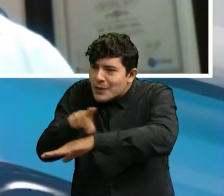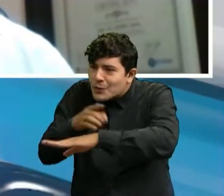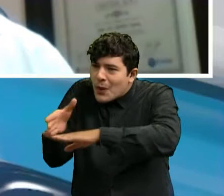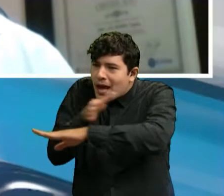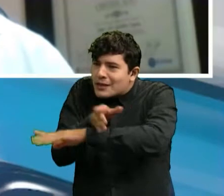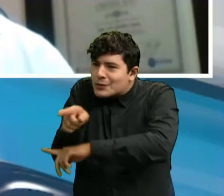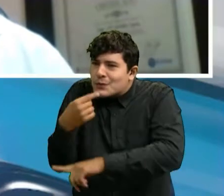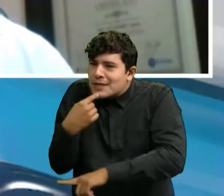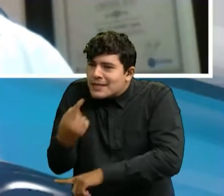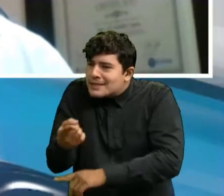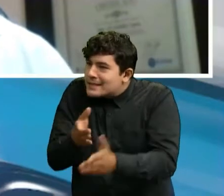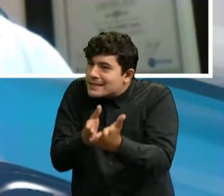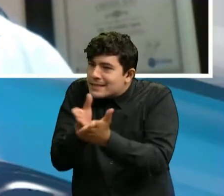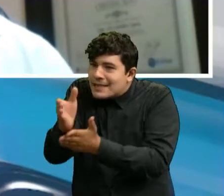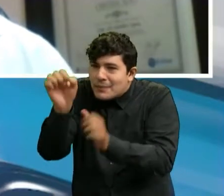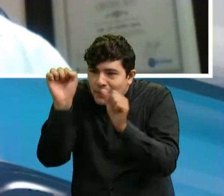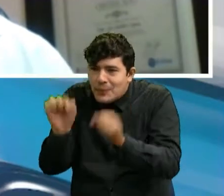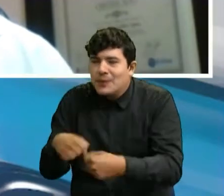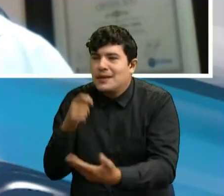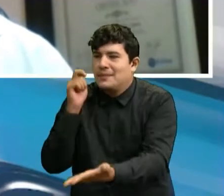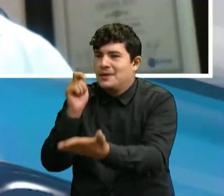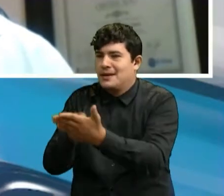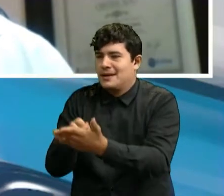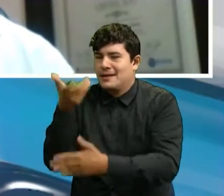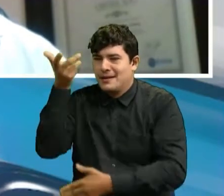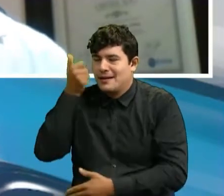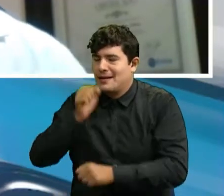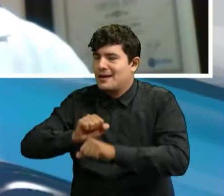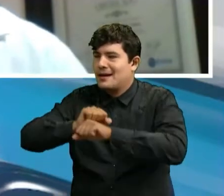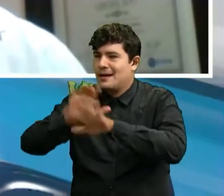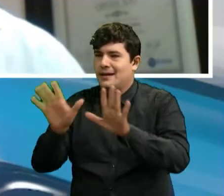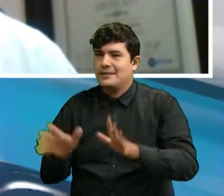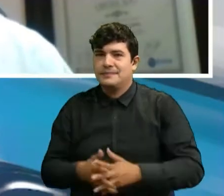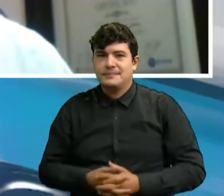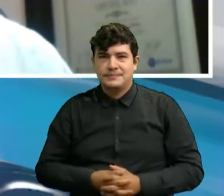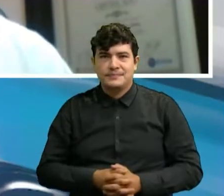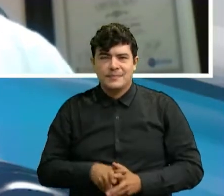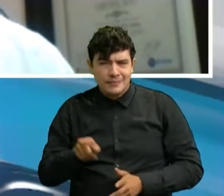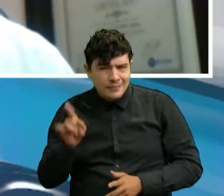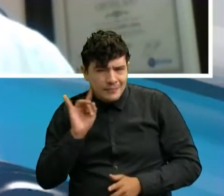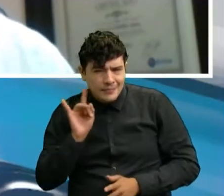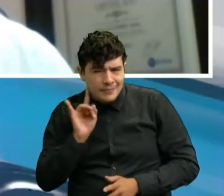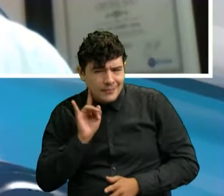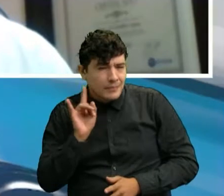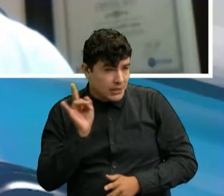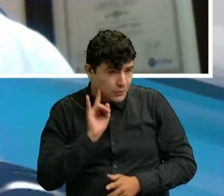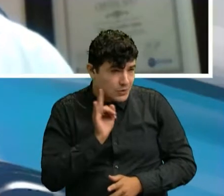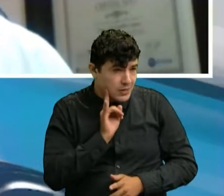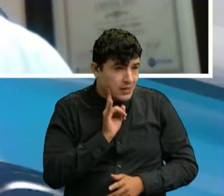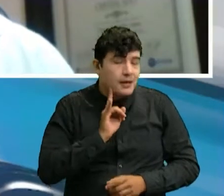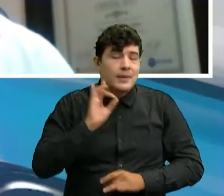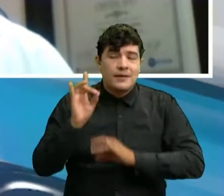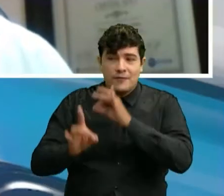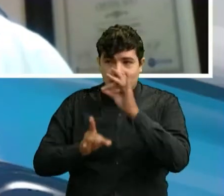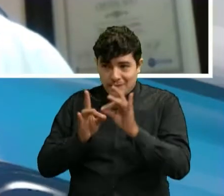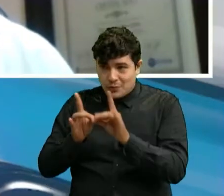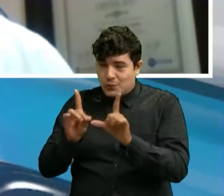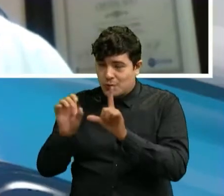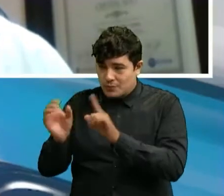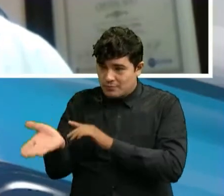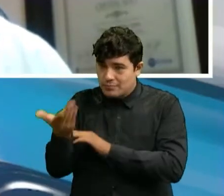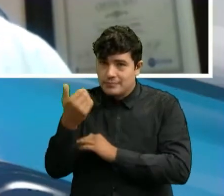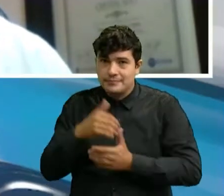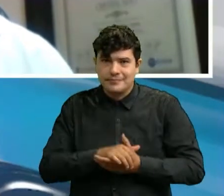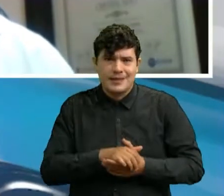antes. Exacto. ¿Me escucha? Sí, perfecto, doctor. Ok, claro, Ángela, y lo decíamos exacto